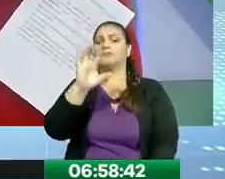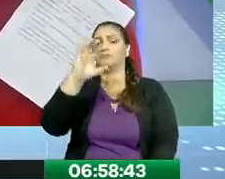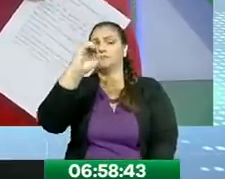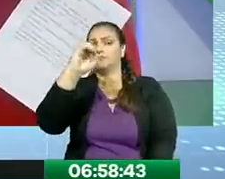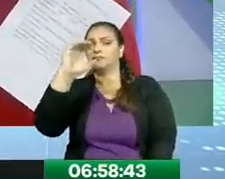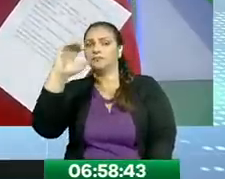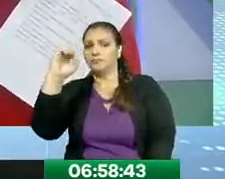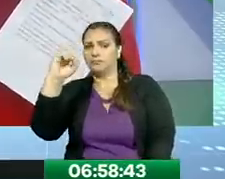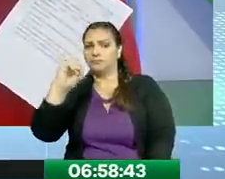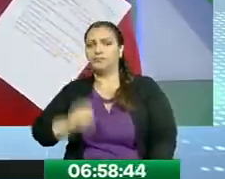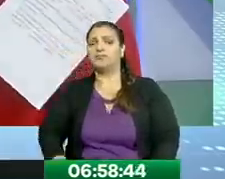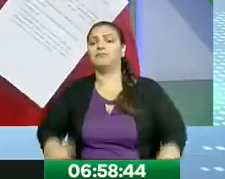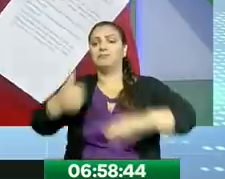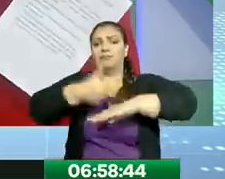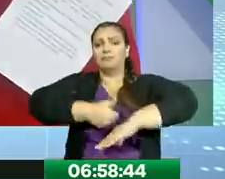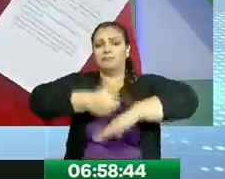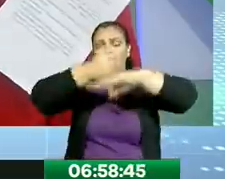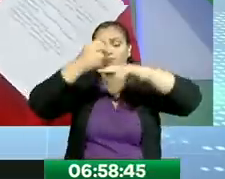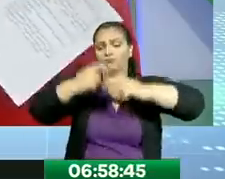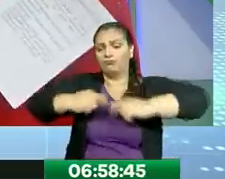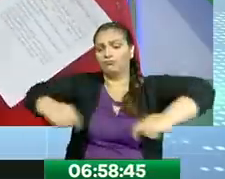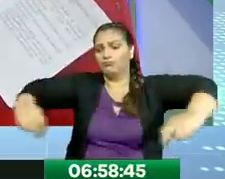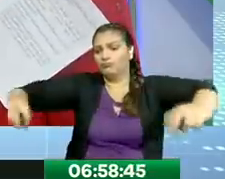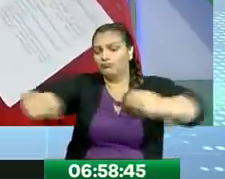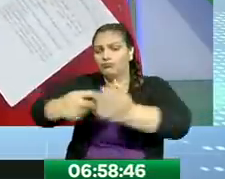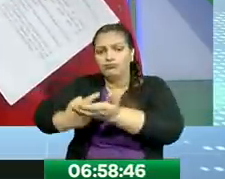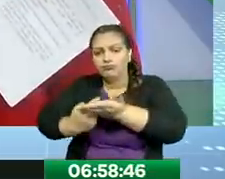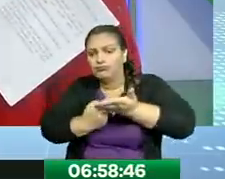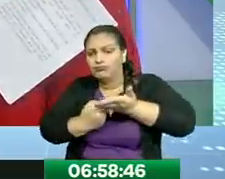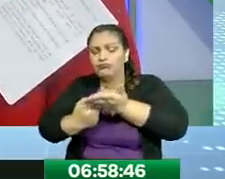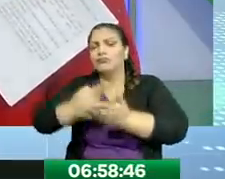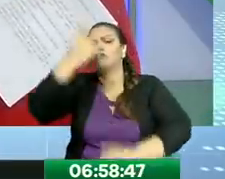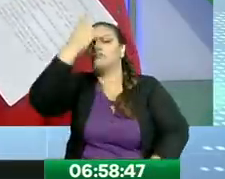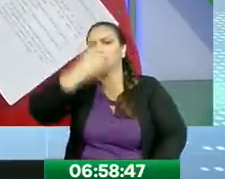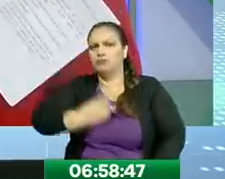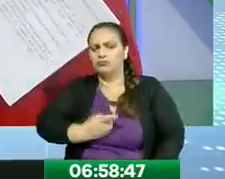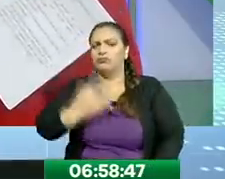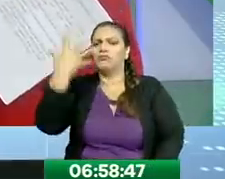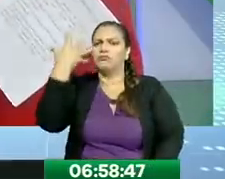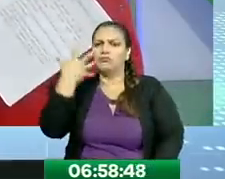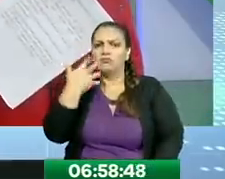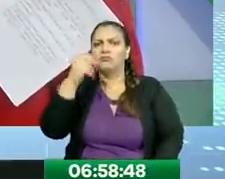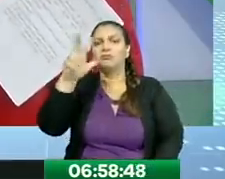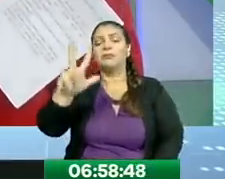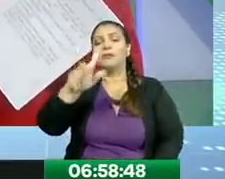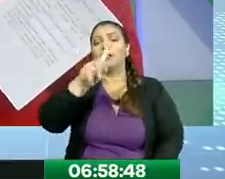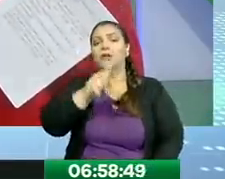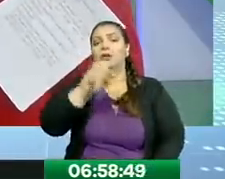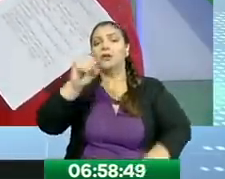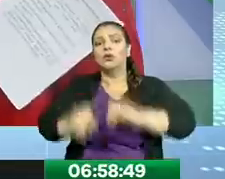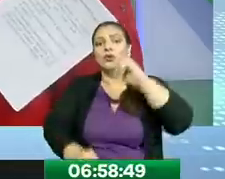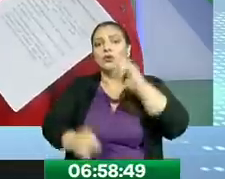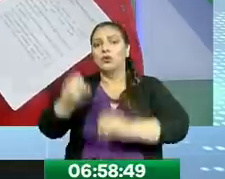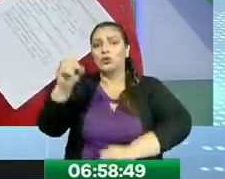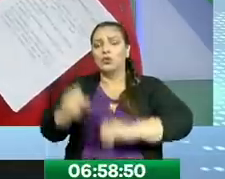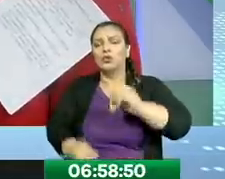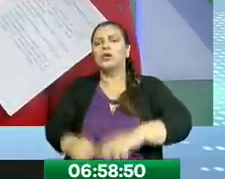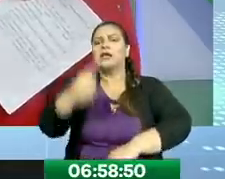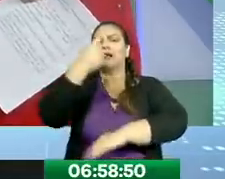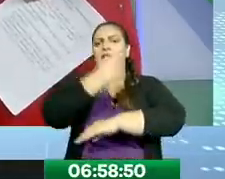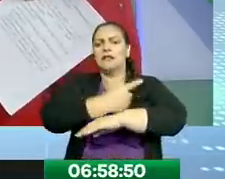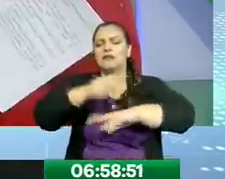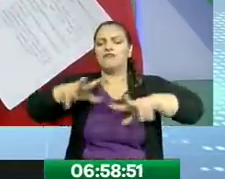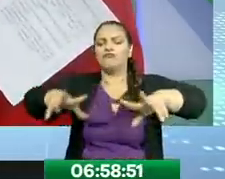este emblema en nuestro nuestra la grandeza espiritual de la patria y el heroísmo de nuestros